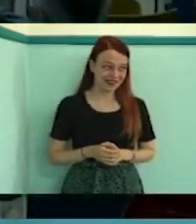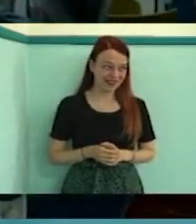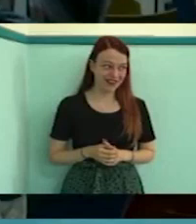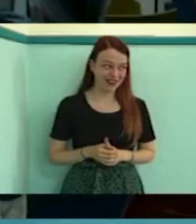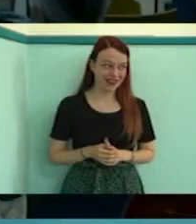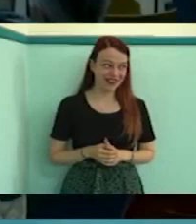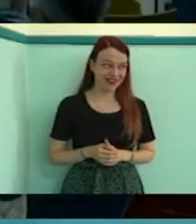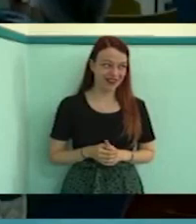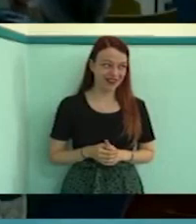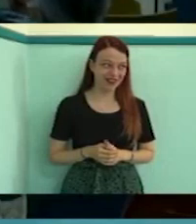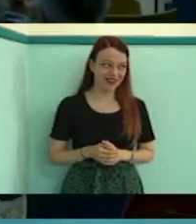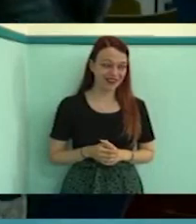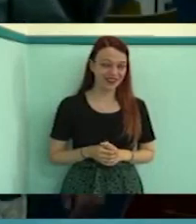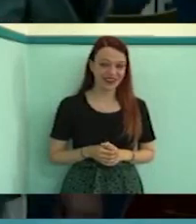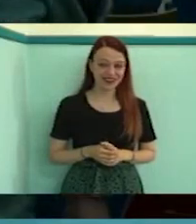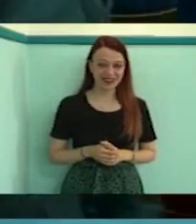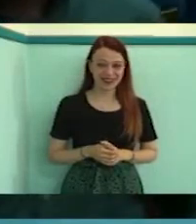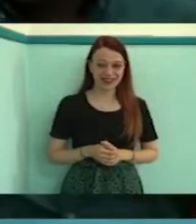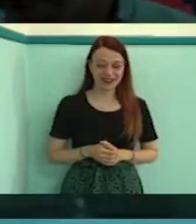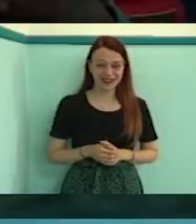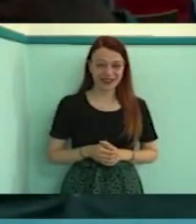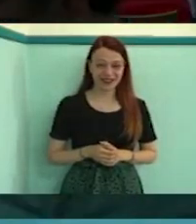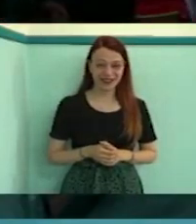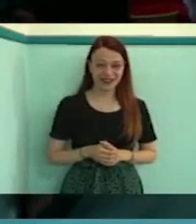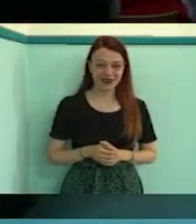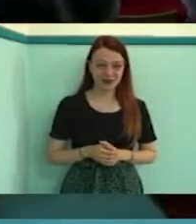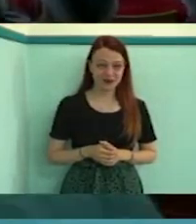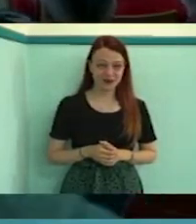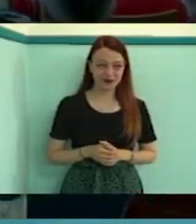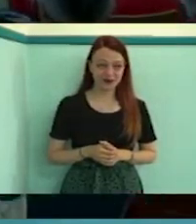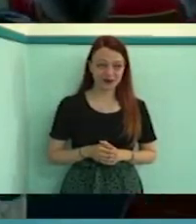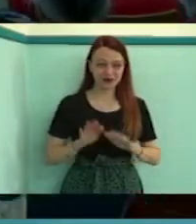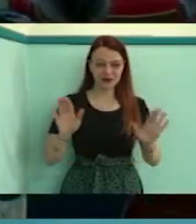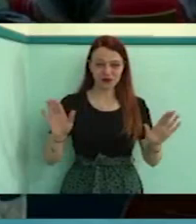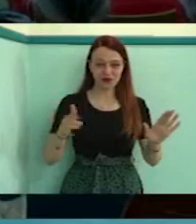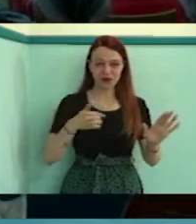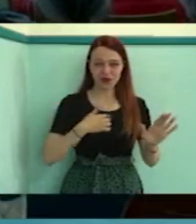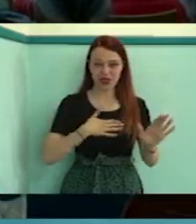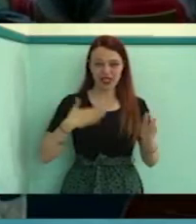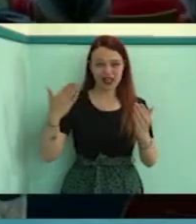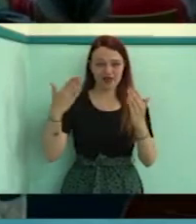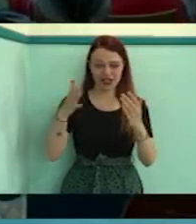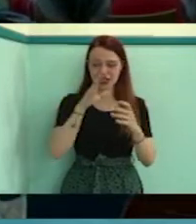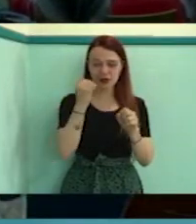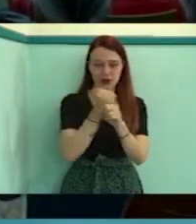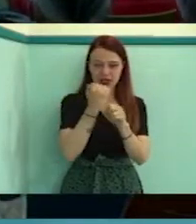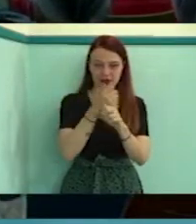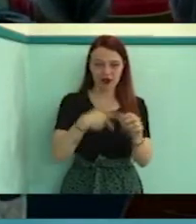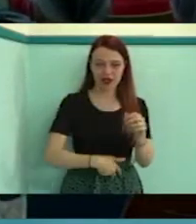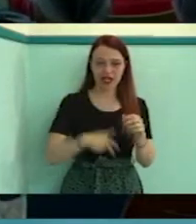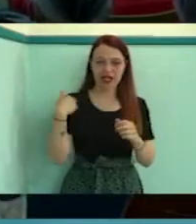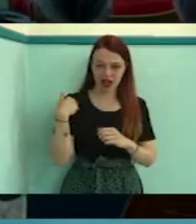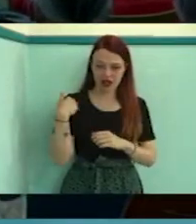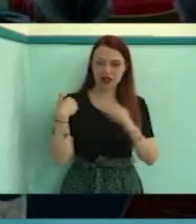es que lo goos leáis claro lo gos leáis yo an que nada quería felicitarte por tu trabajo en general